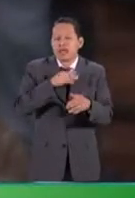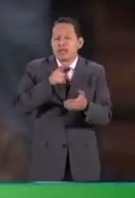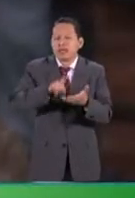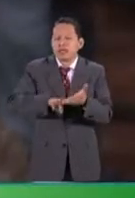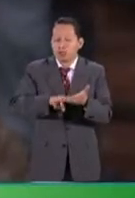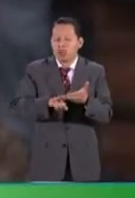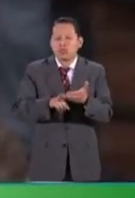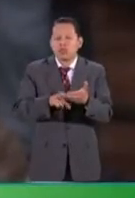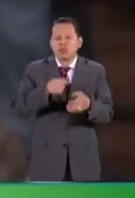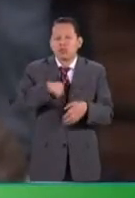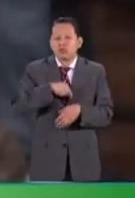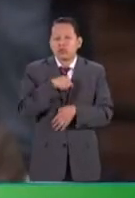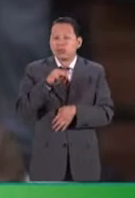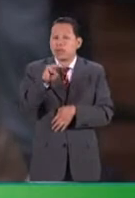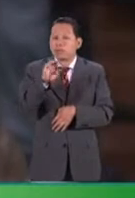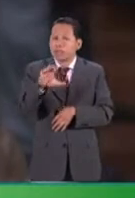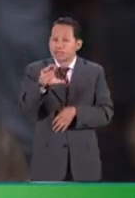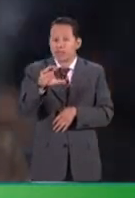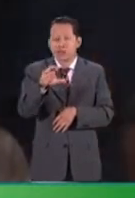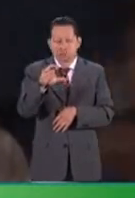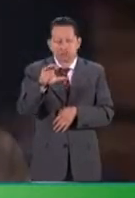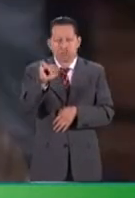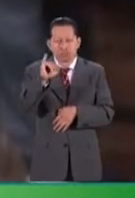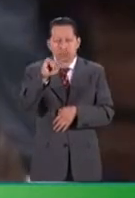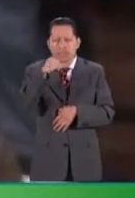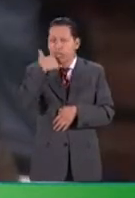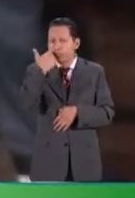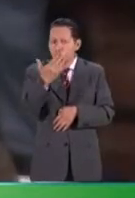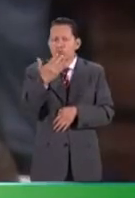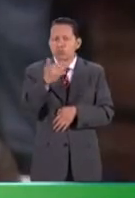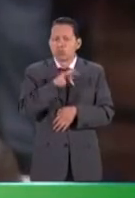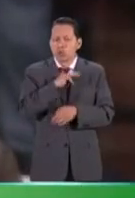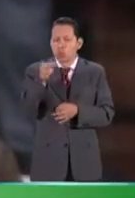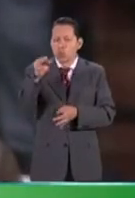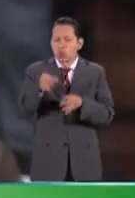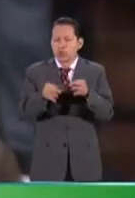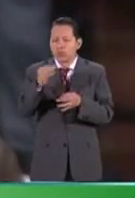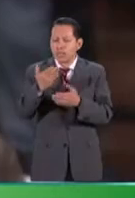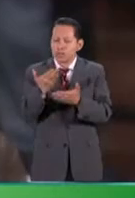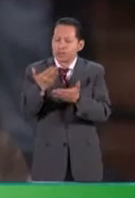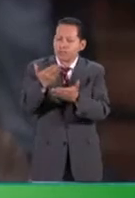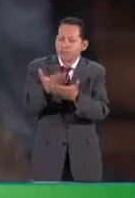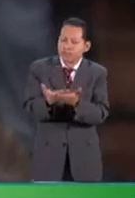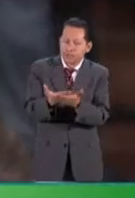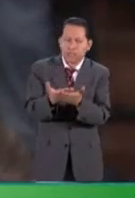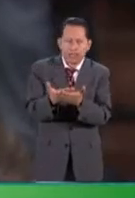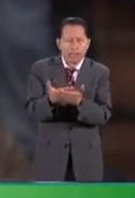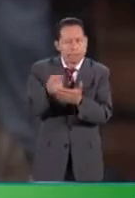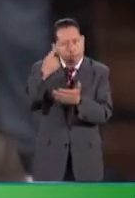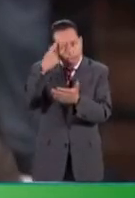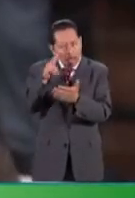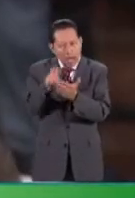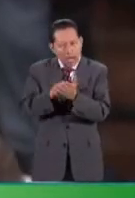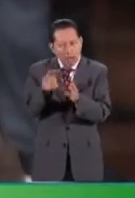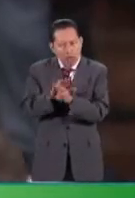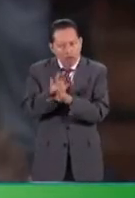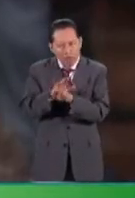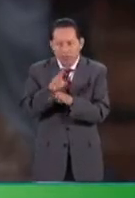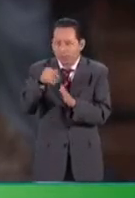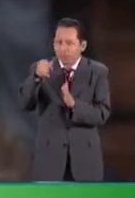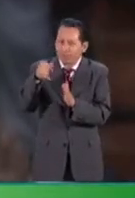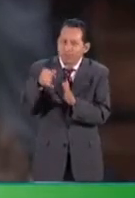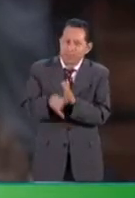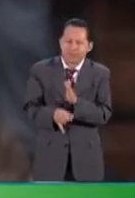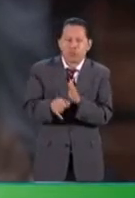en Movimiento Ciudadano en hacer una reforma judicial, pero una reforma de fondo que dé